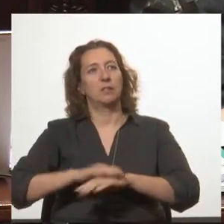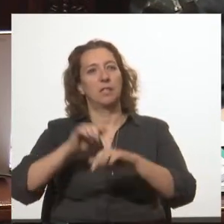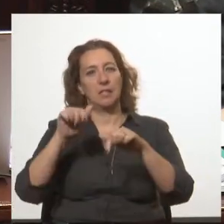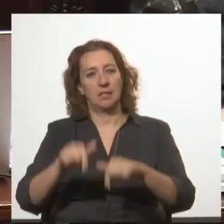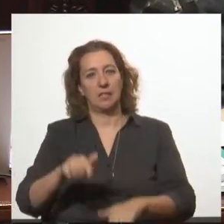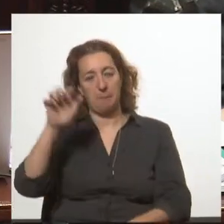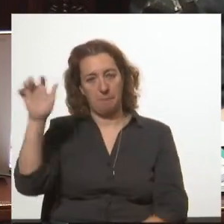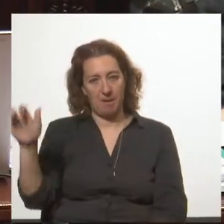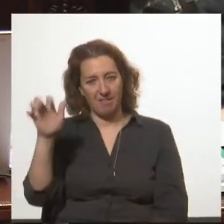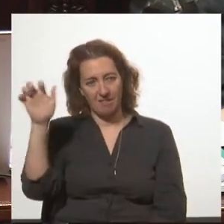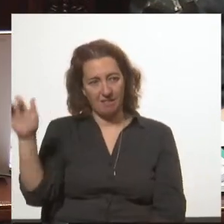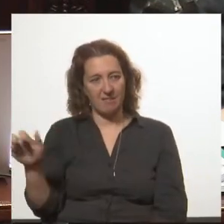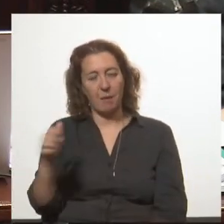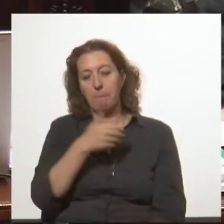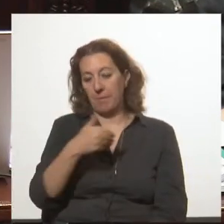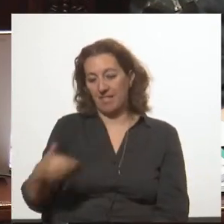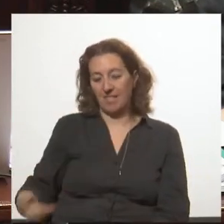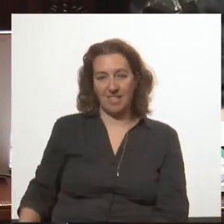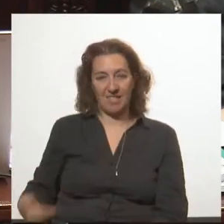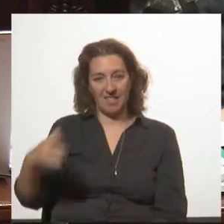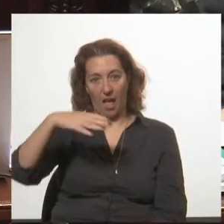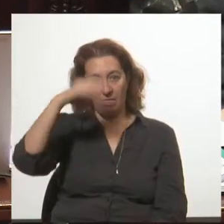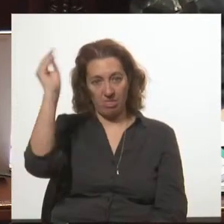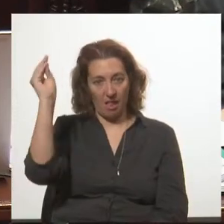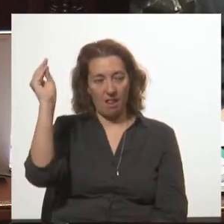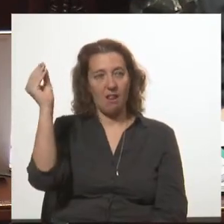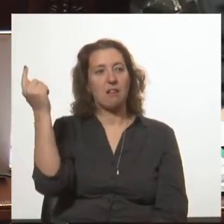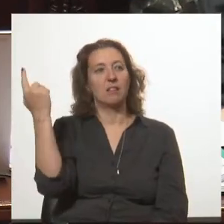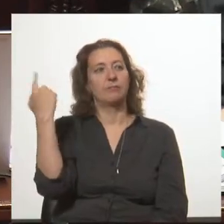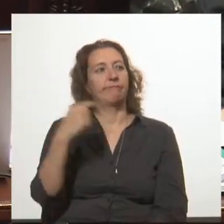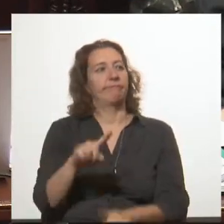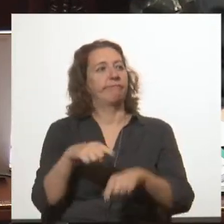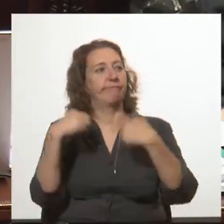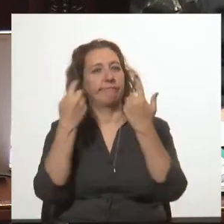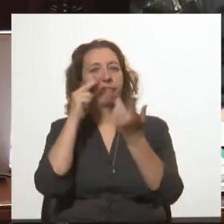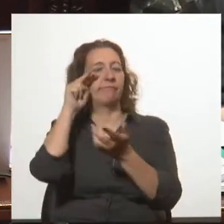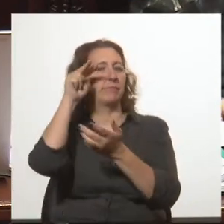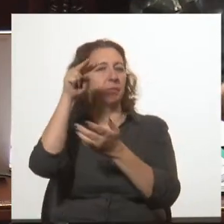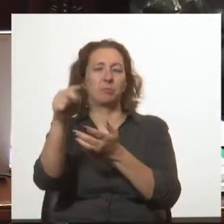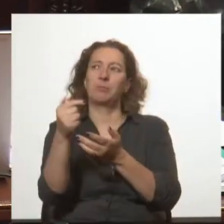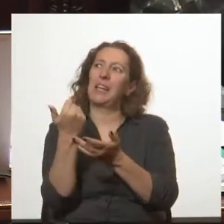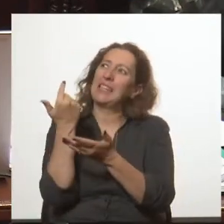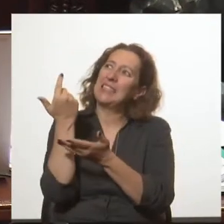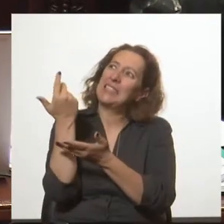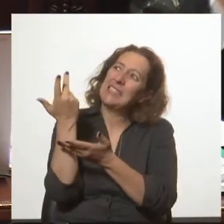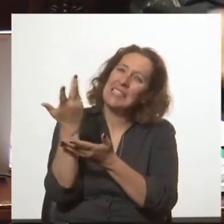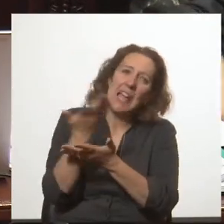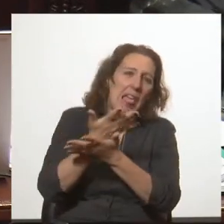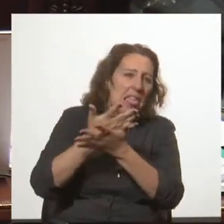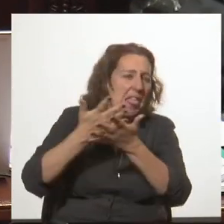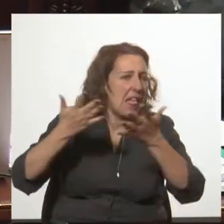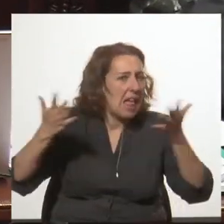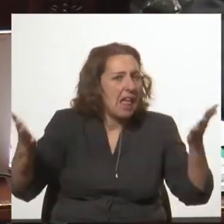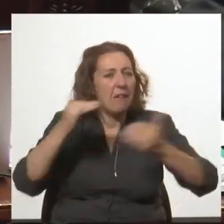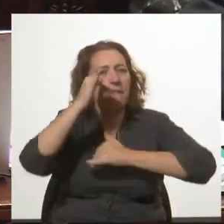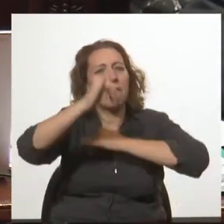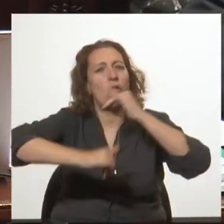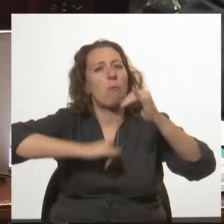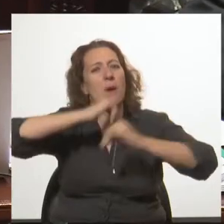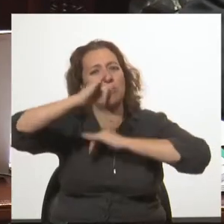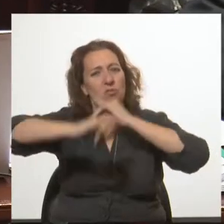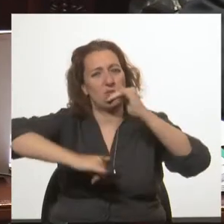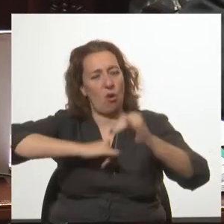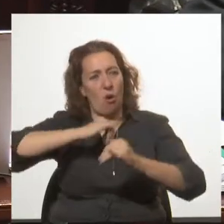empresa de la presidencia de antel nos encontramos con una demanda enorme de información a